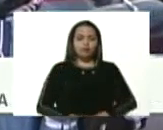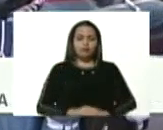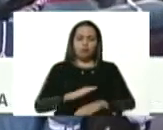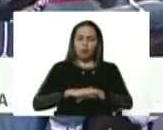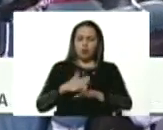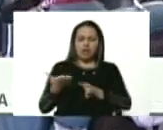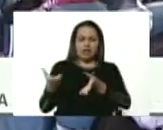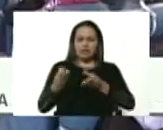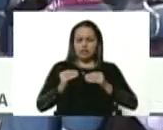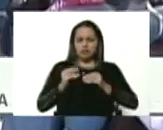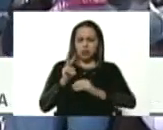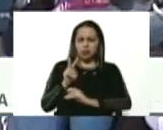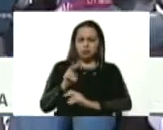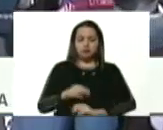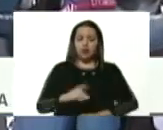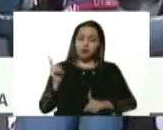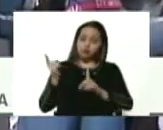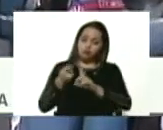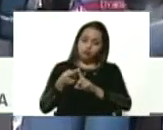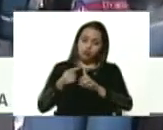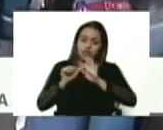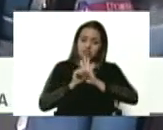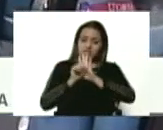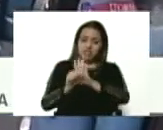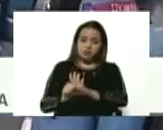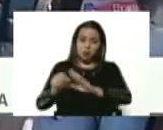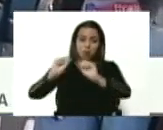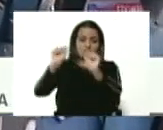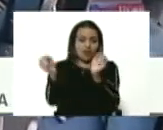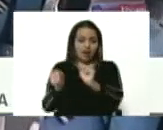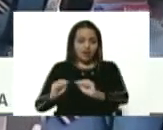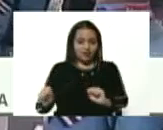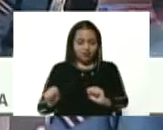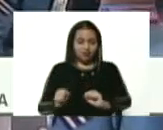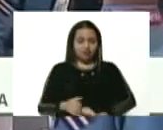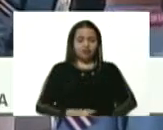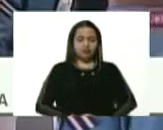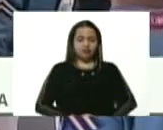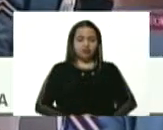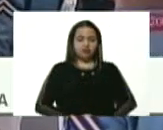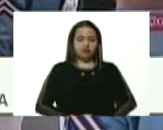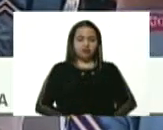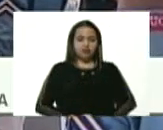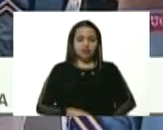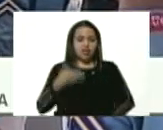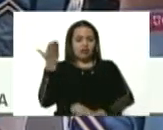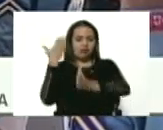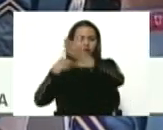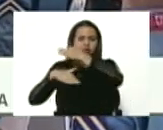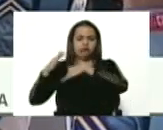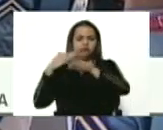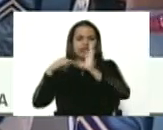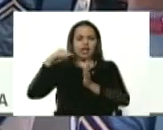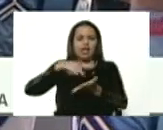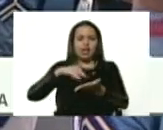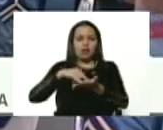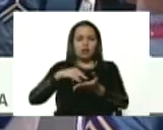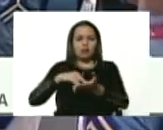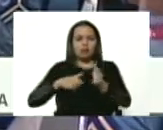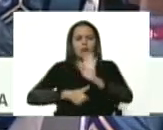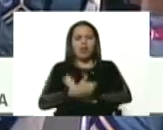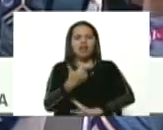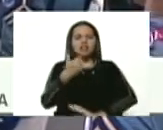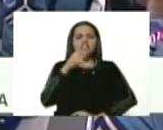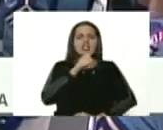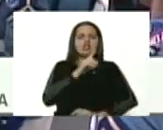No solo como símbolo artístico de lo que pasó en Carabobo hace 199